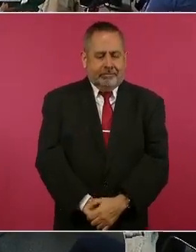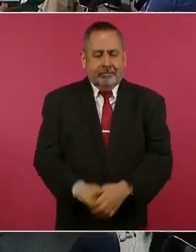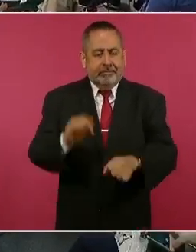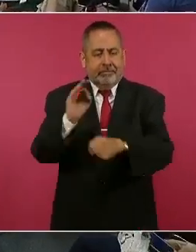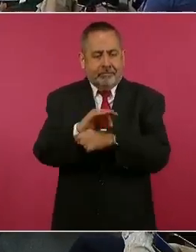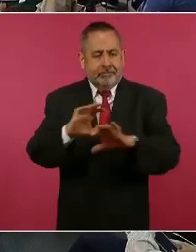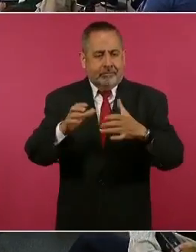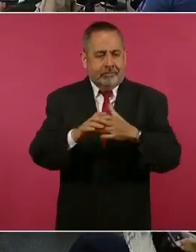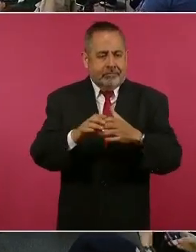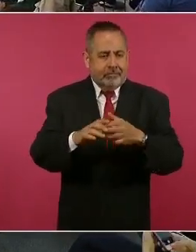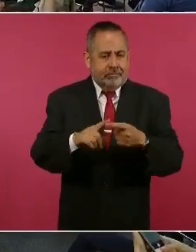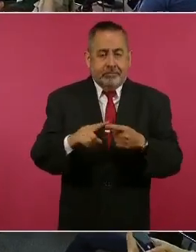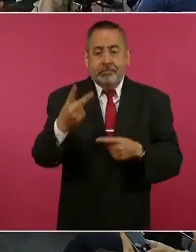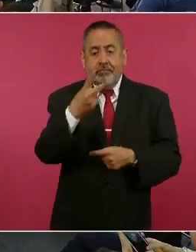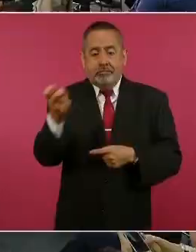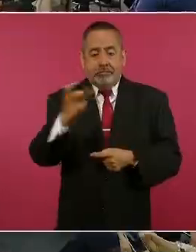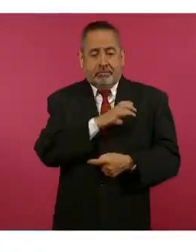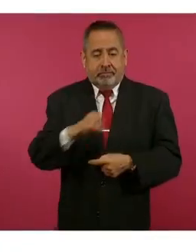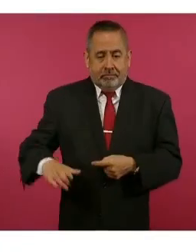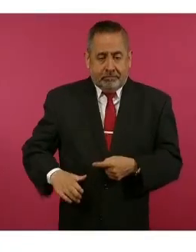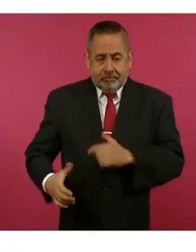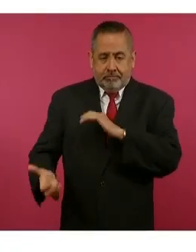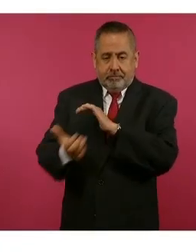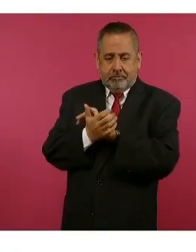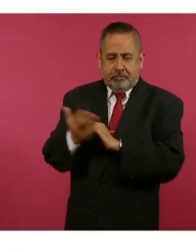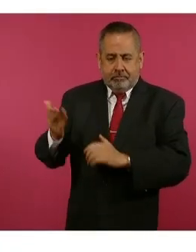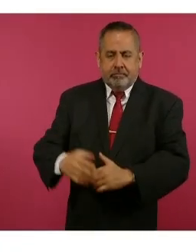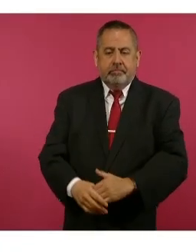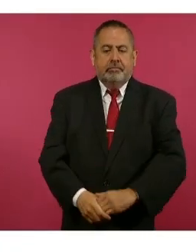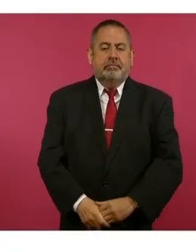Protección al candidato, 200 candidatos han pedido protección,